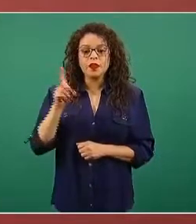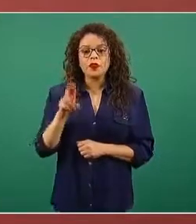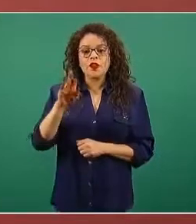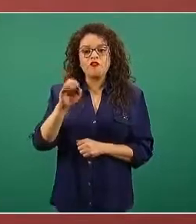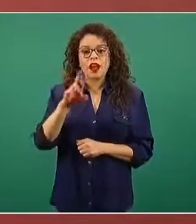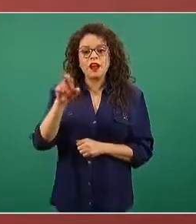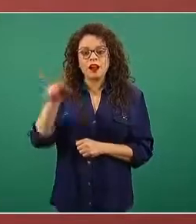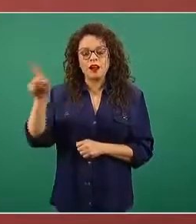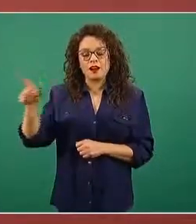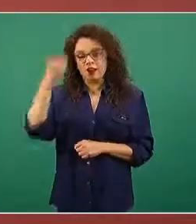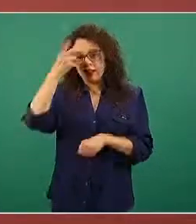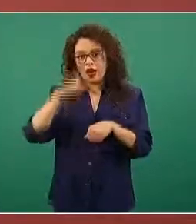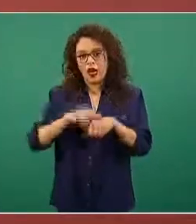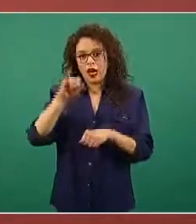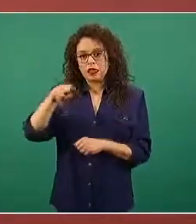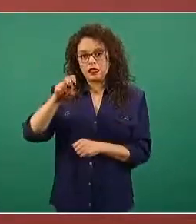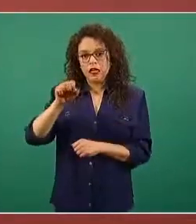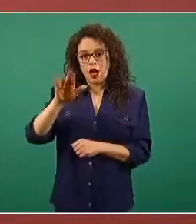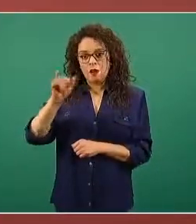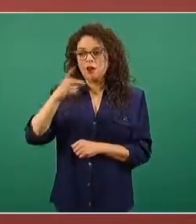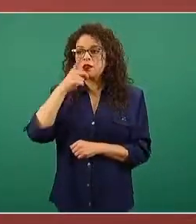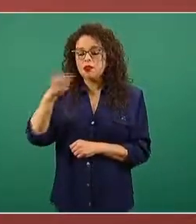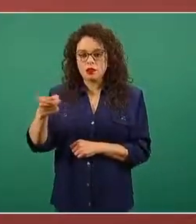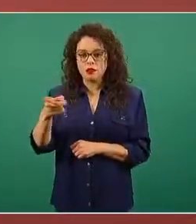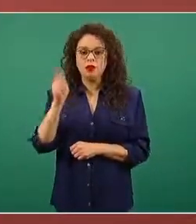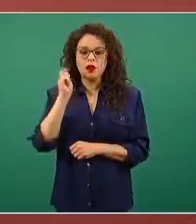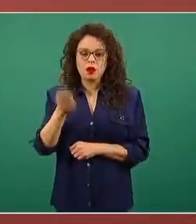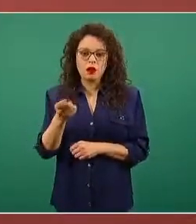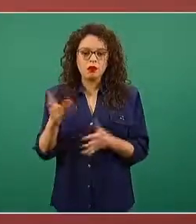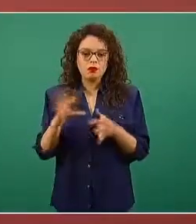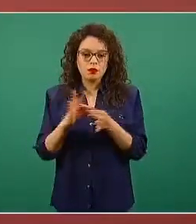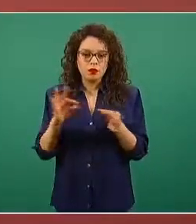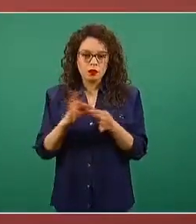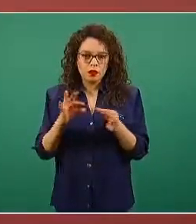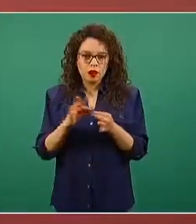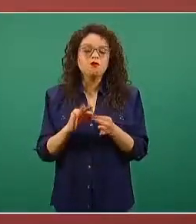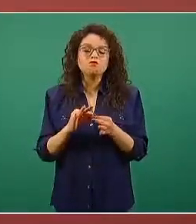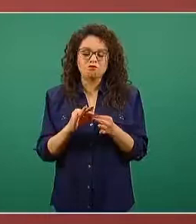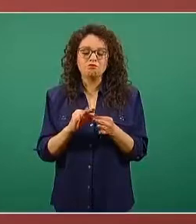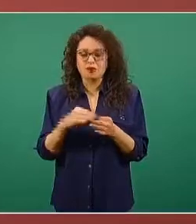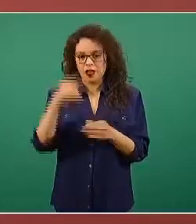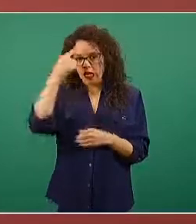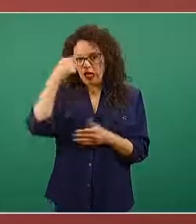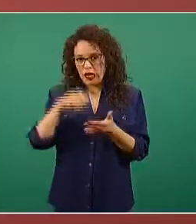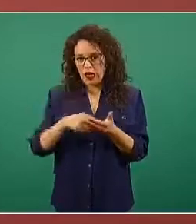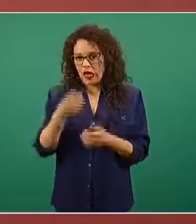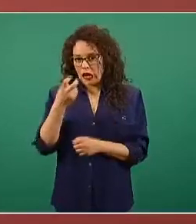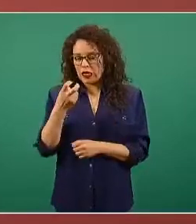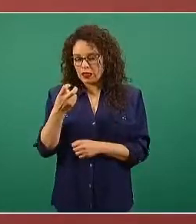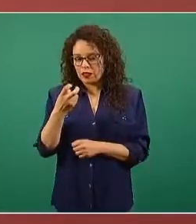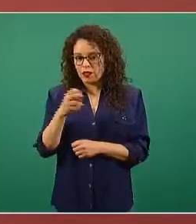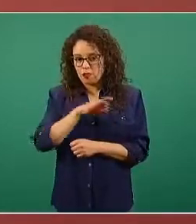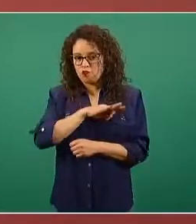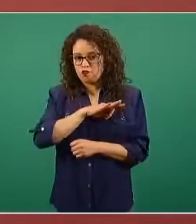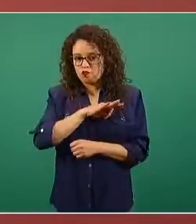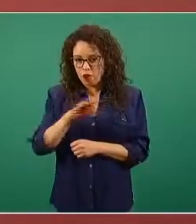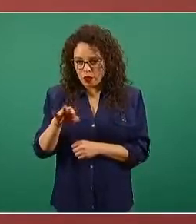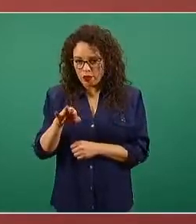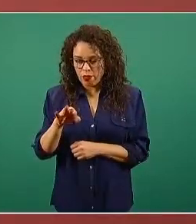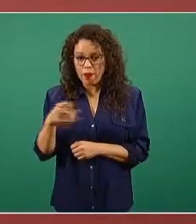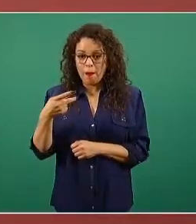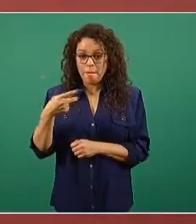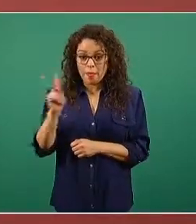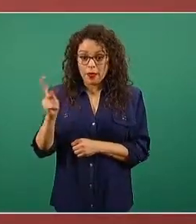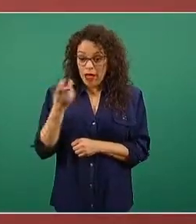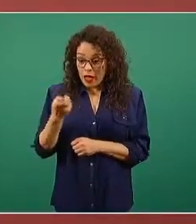semana habló de uno de los escenarios, que es el más alentador, que podría ser que ya llegara. No creo que vaya a